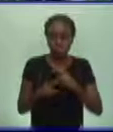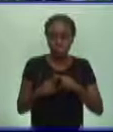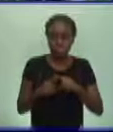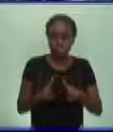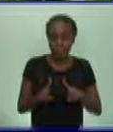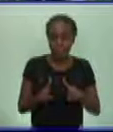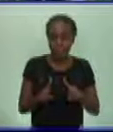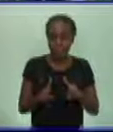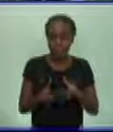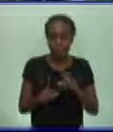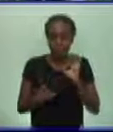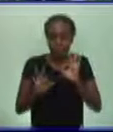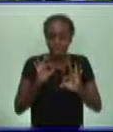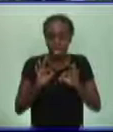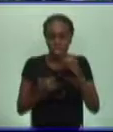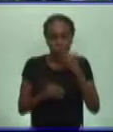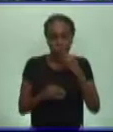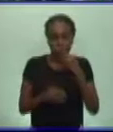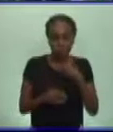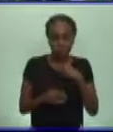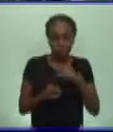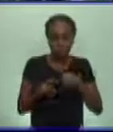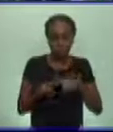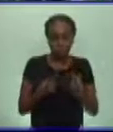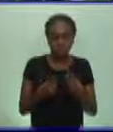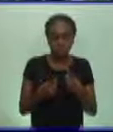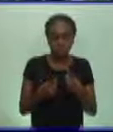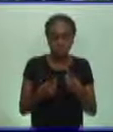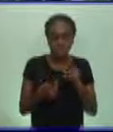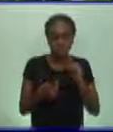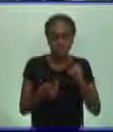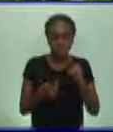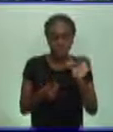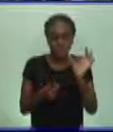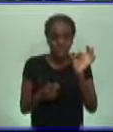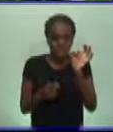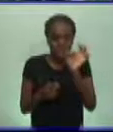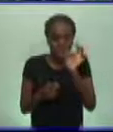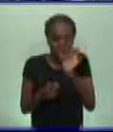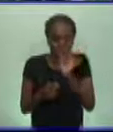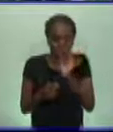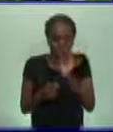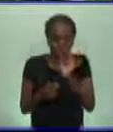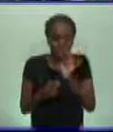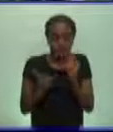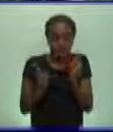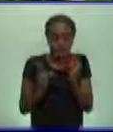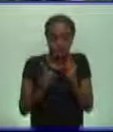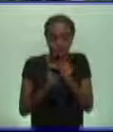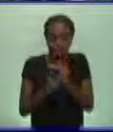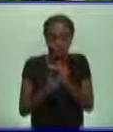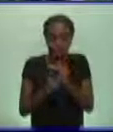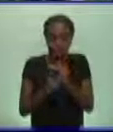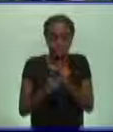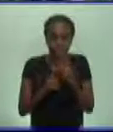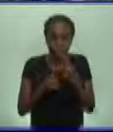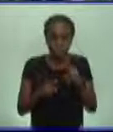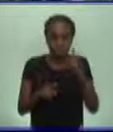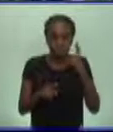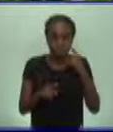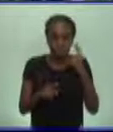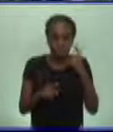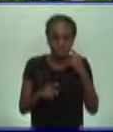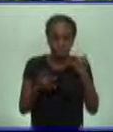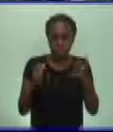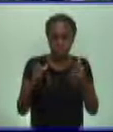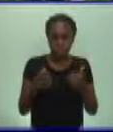con cuidado, precisamente porque su fruto es pequeño. Pero observen detenidamente el tamaño de